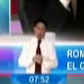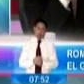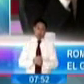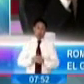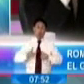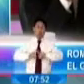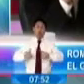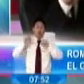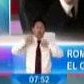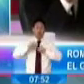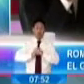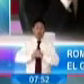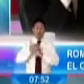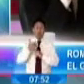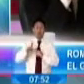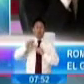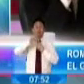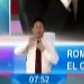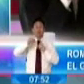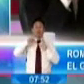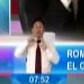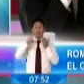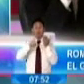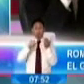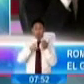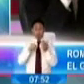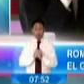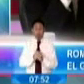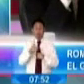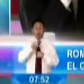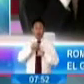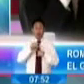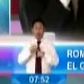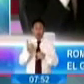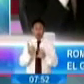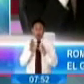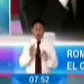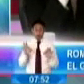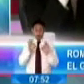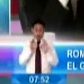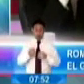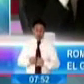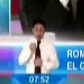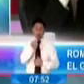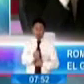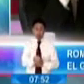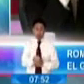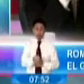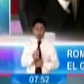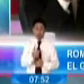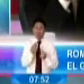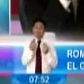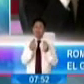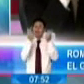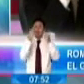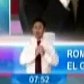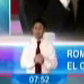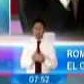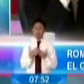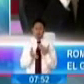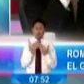pone al sistema financiero a mover esos créditos que hoy son tan importantes. Acceder a crédito rápido,